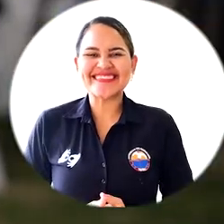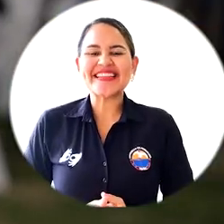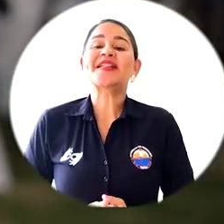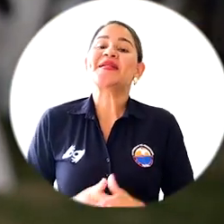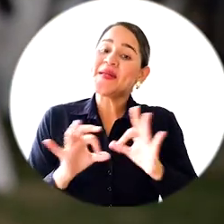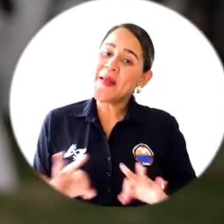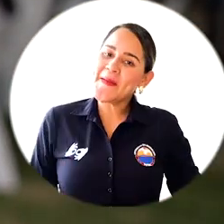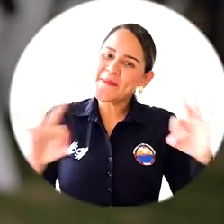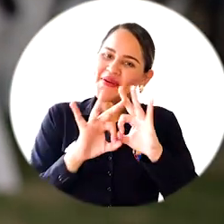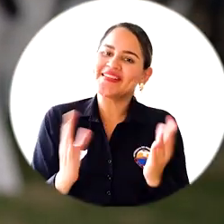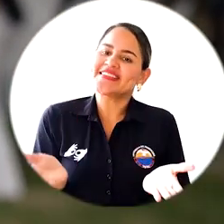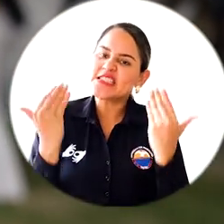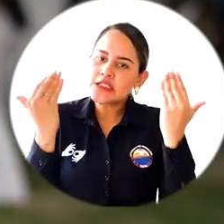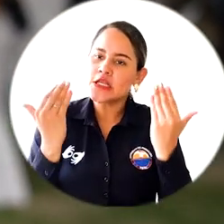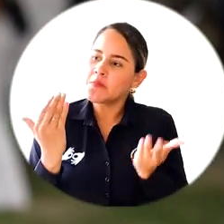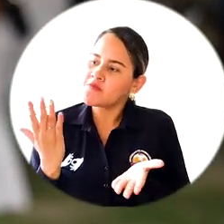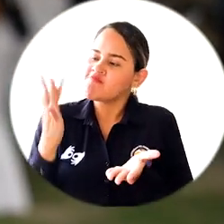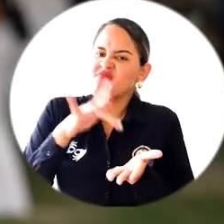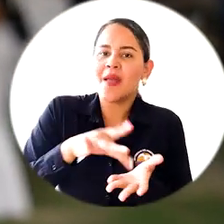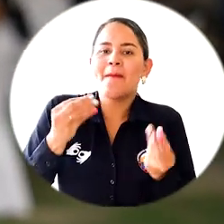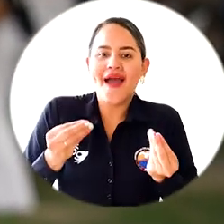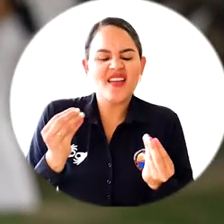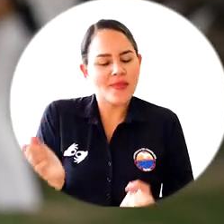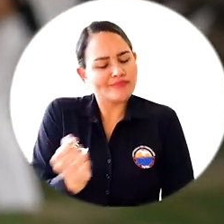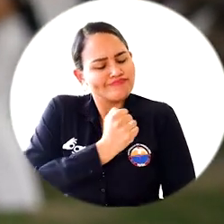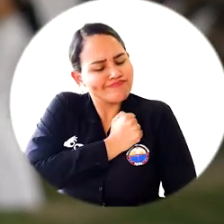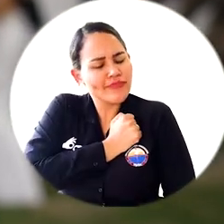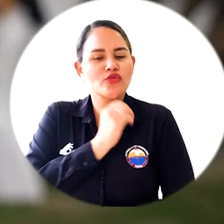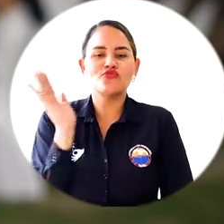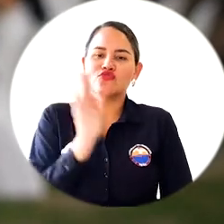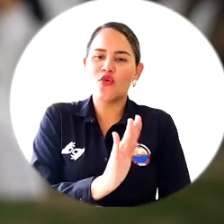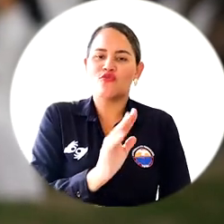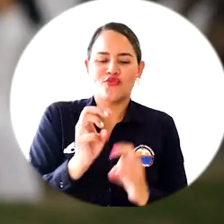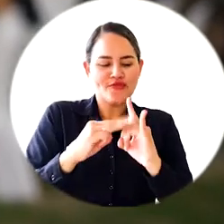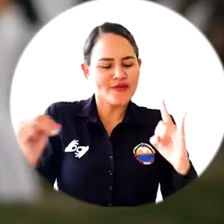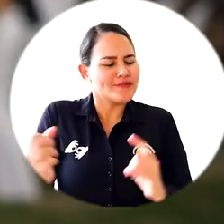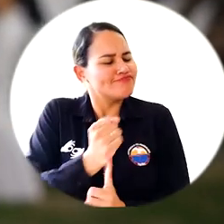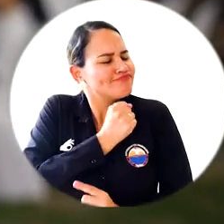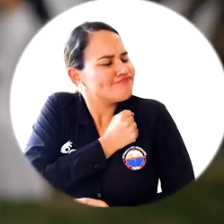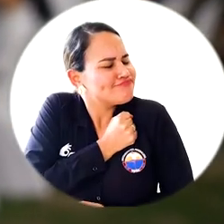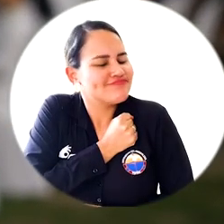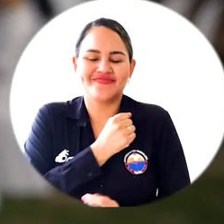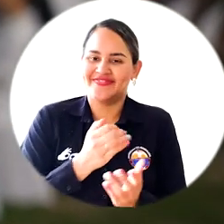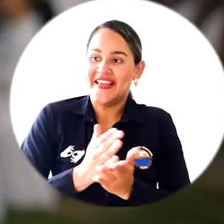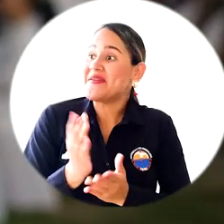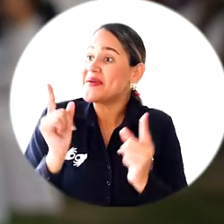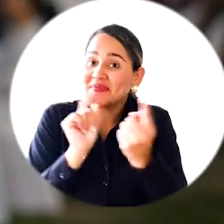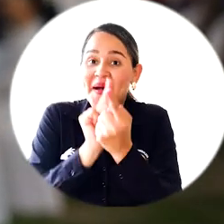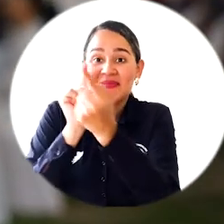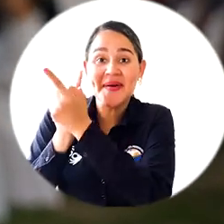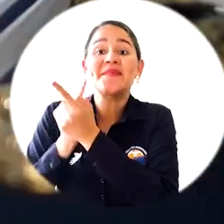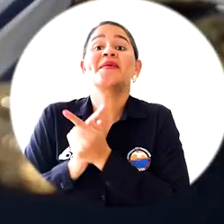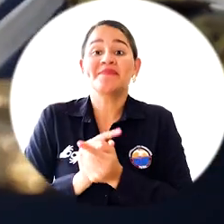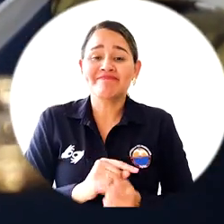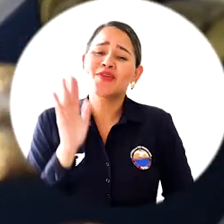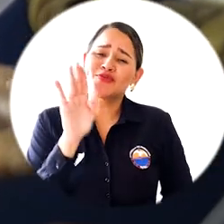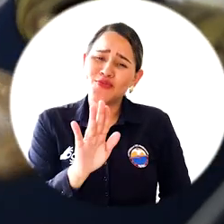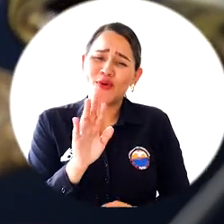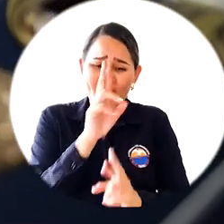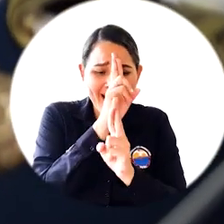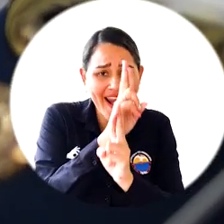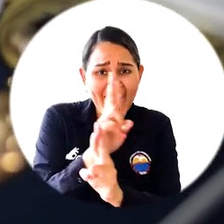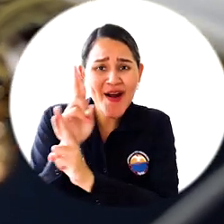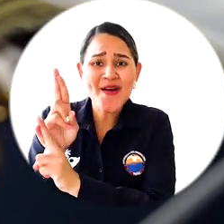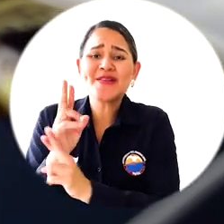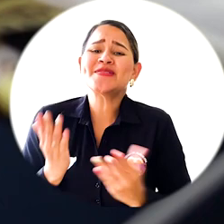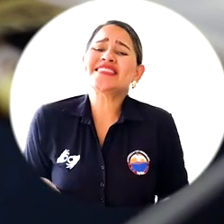También es importante para uno con el sentido de pertenencia por la universidad volver reencontrarse las